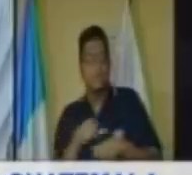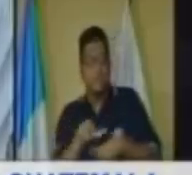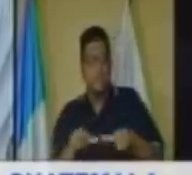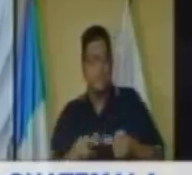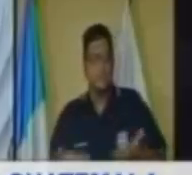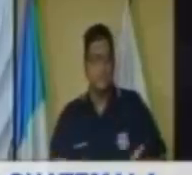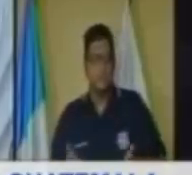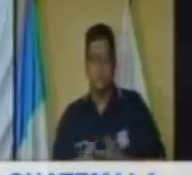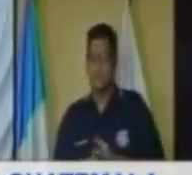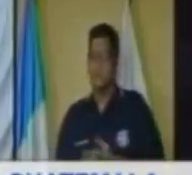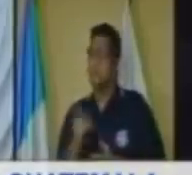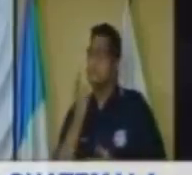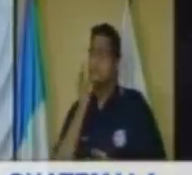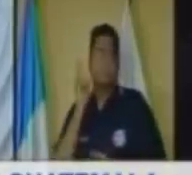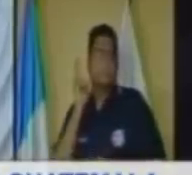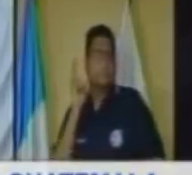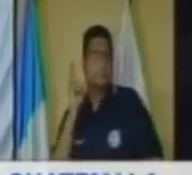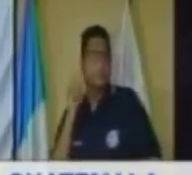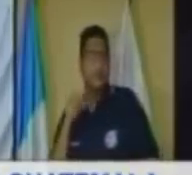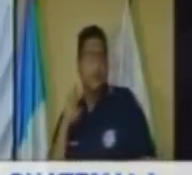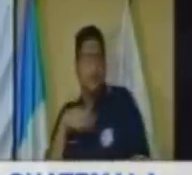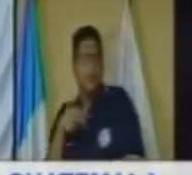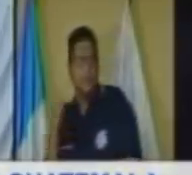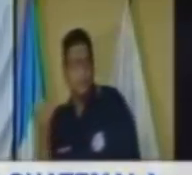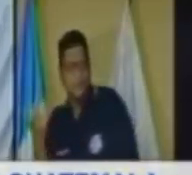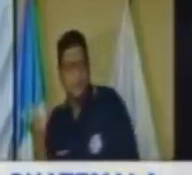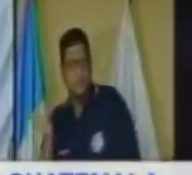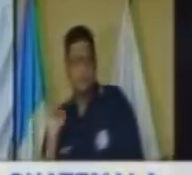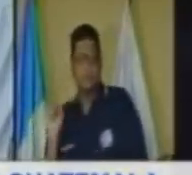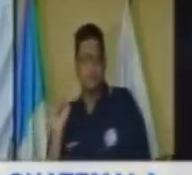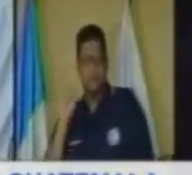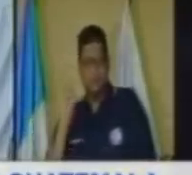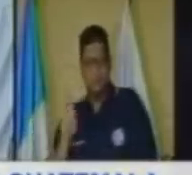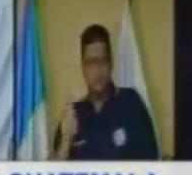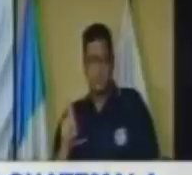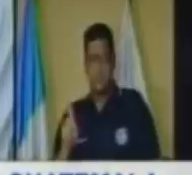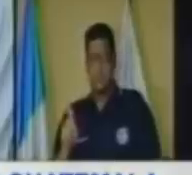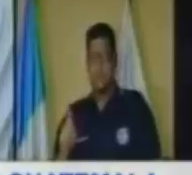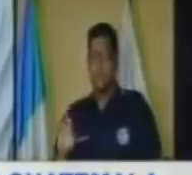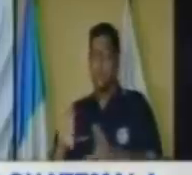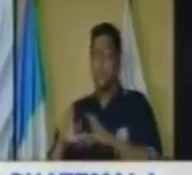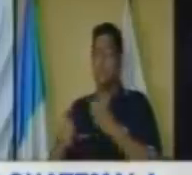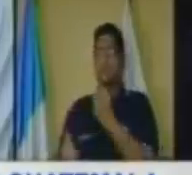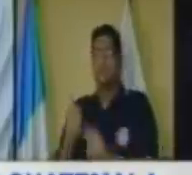¿qué fue? ¿Podría repetir su pregunta que no la escuché? ¿Falleció algún cordón de seguridad en el lugar donde falleció esta persona? Si pudieron establecer realmente que él